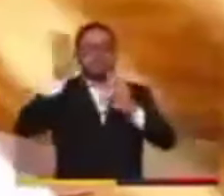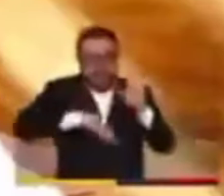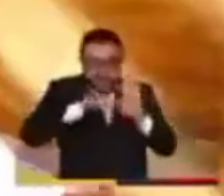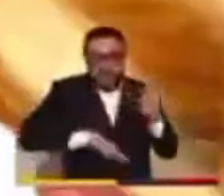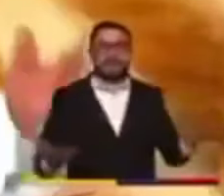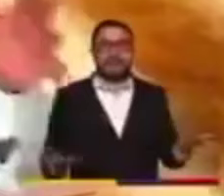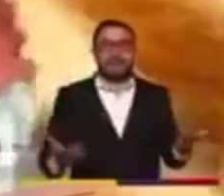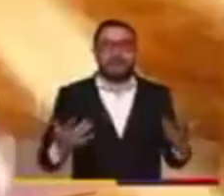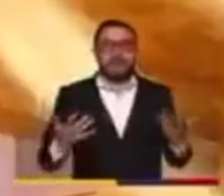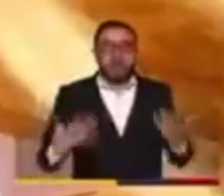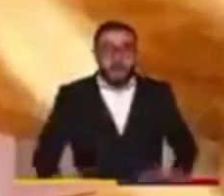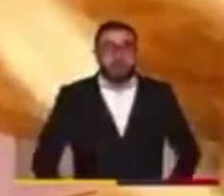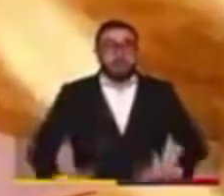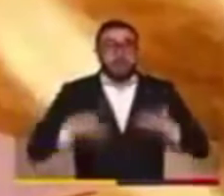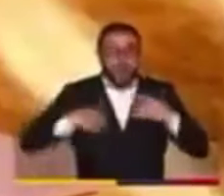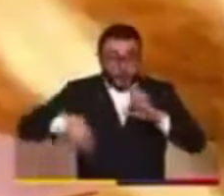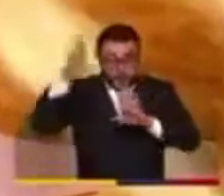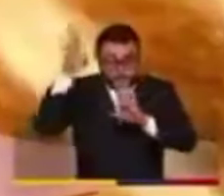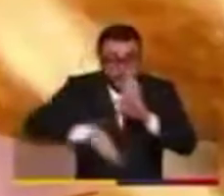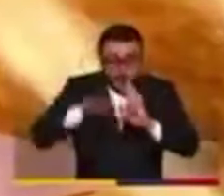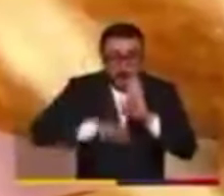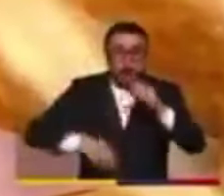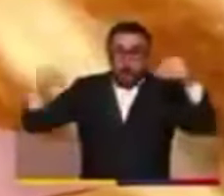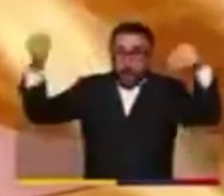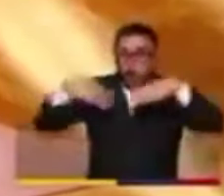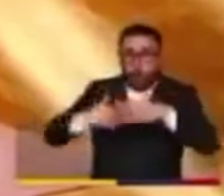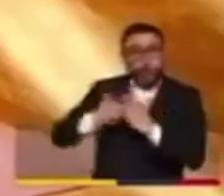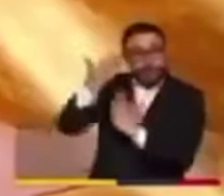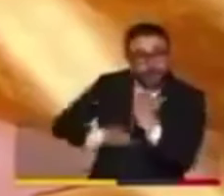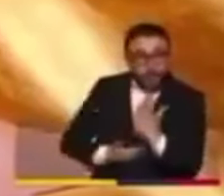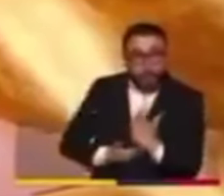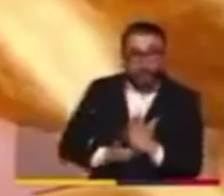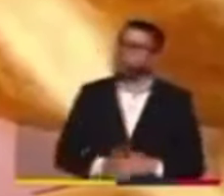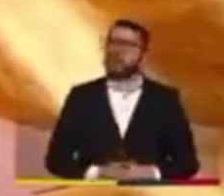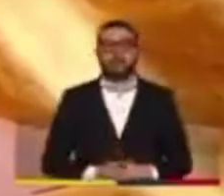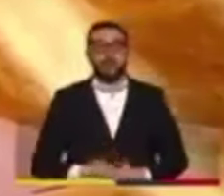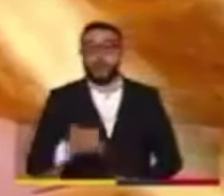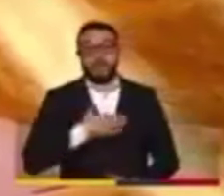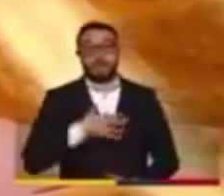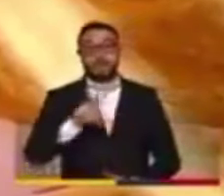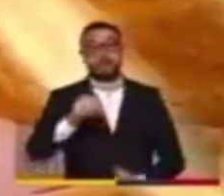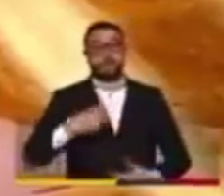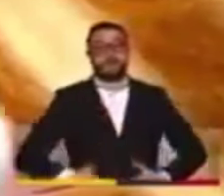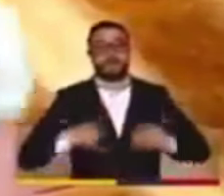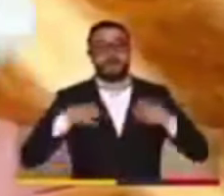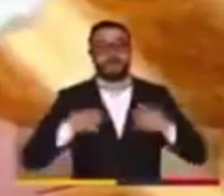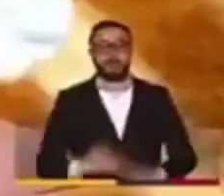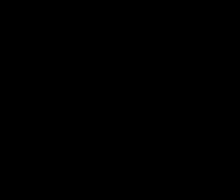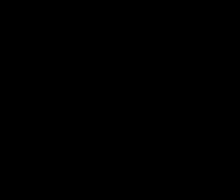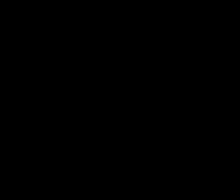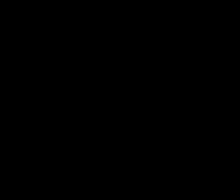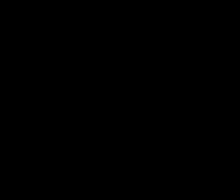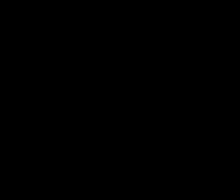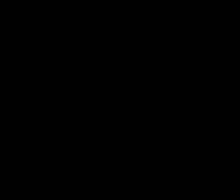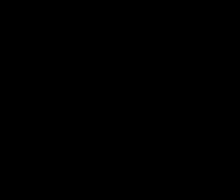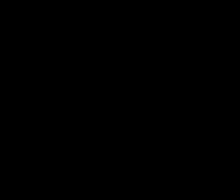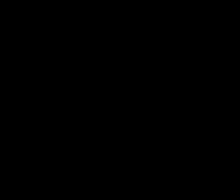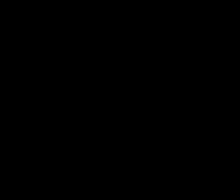¿Nos da miedo bajar las tarifas eléctricas? A mí no. Yo sé los